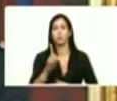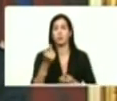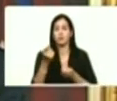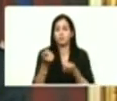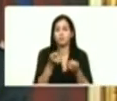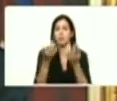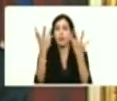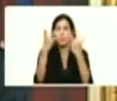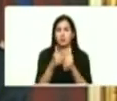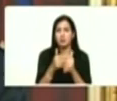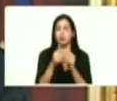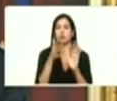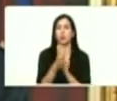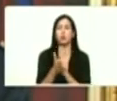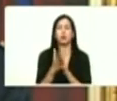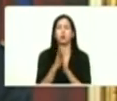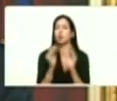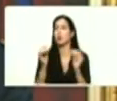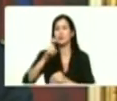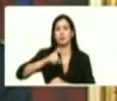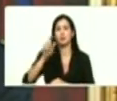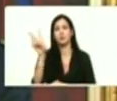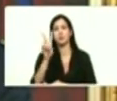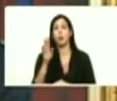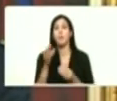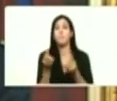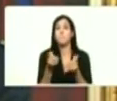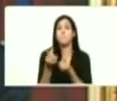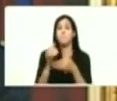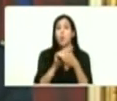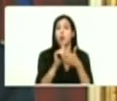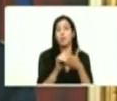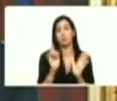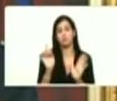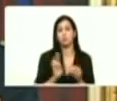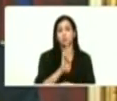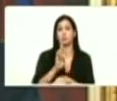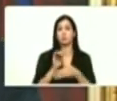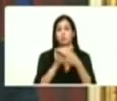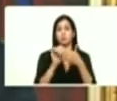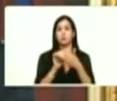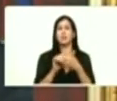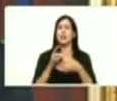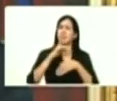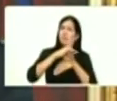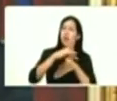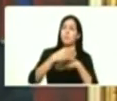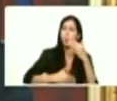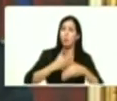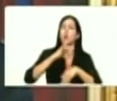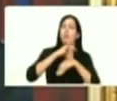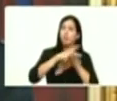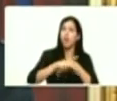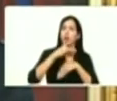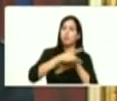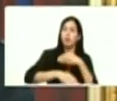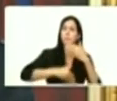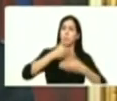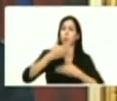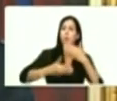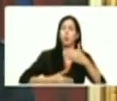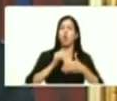en inversión en monedas convertibles donde el dólar es una tenemos que irnos liberando de eso e